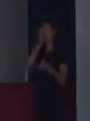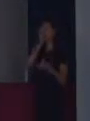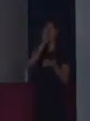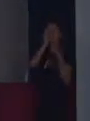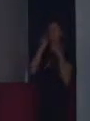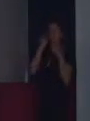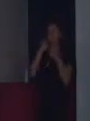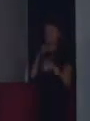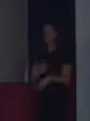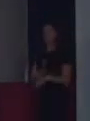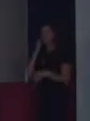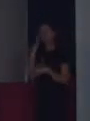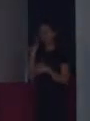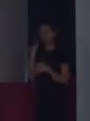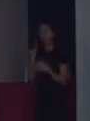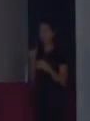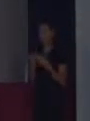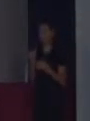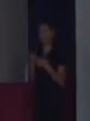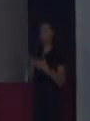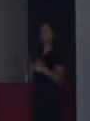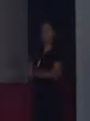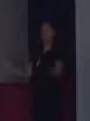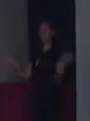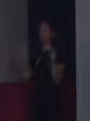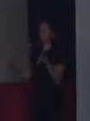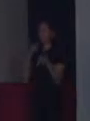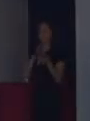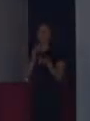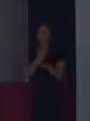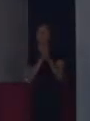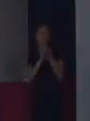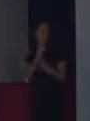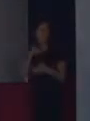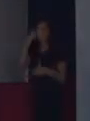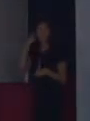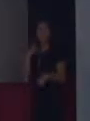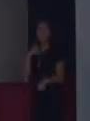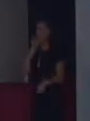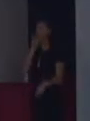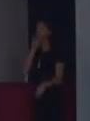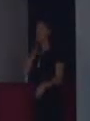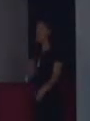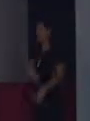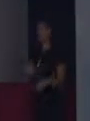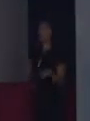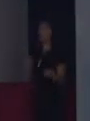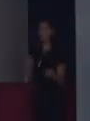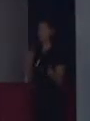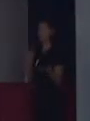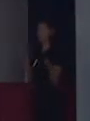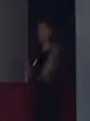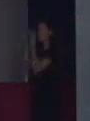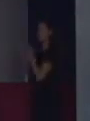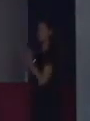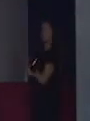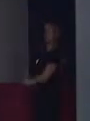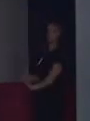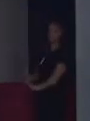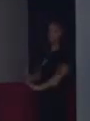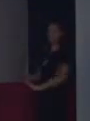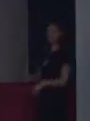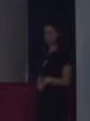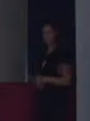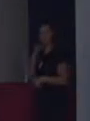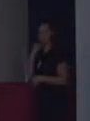hasta ahora se está rompiendo sus taras, como tú decías, el bobo del pueblo, el que entonces hay personas que les da pena enfrentar una discapacidad en la calle